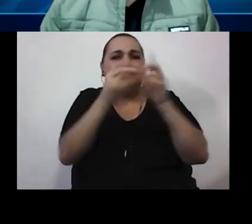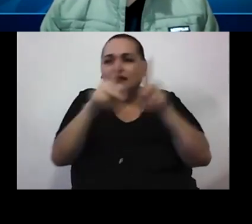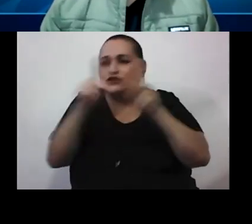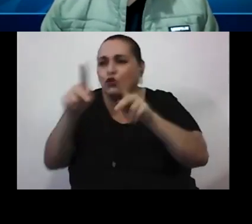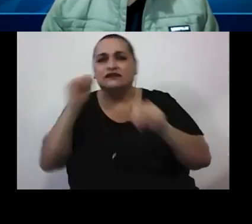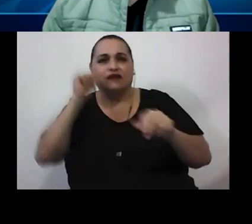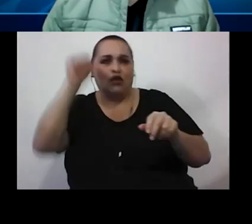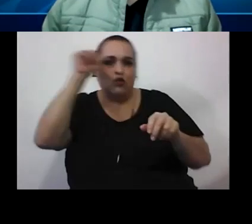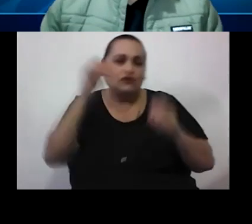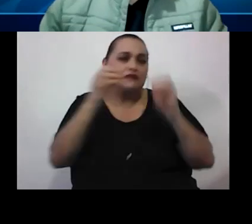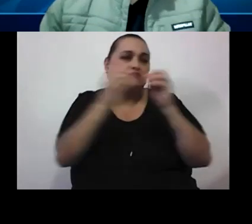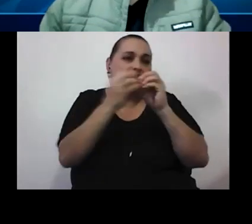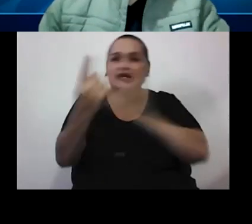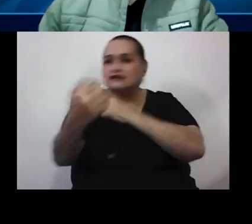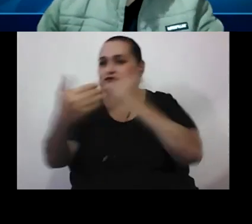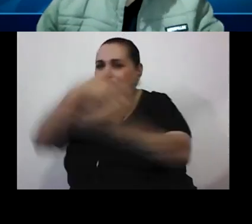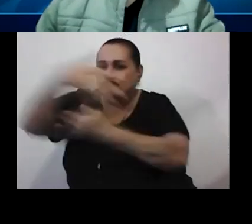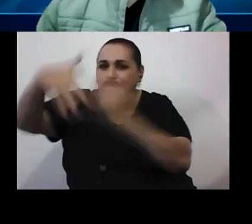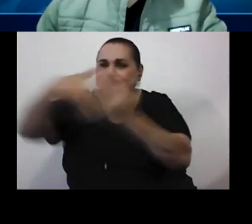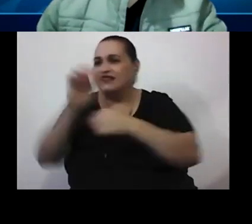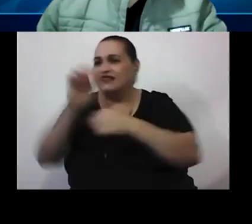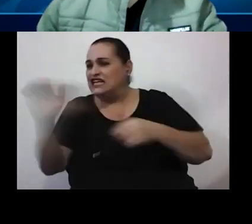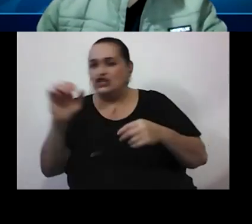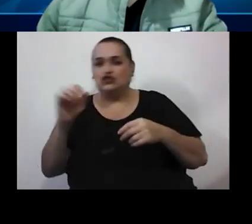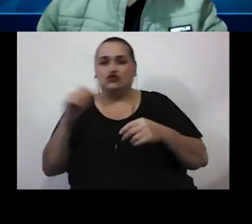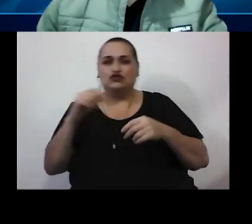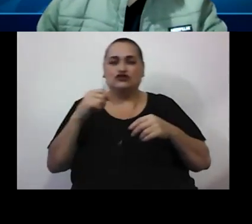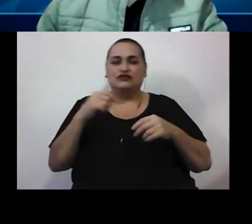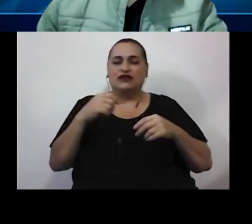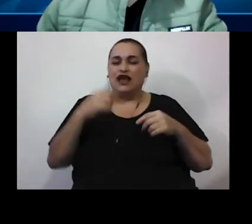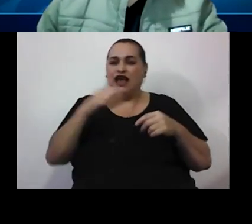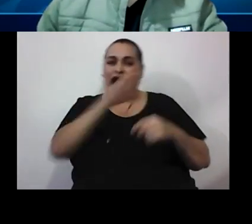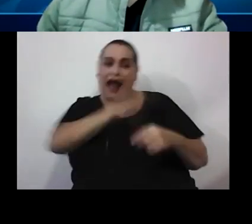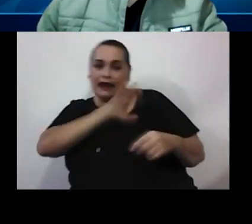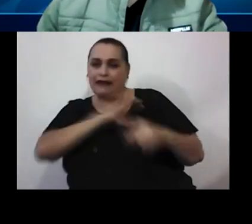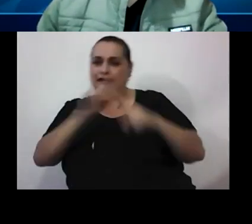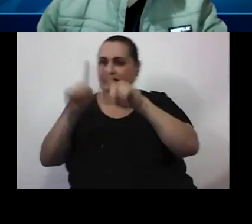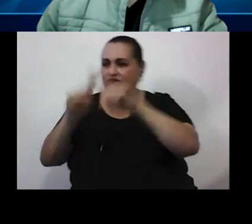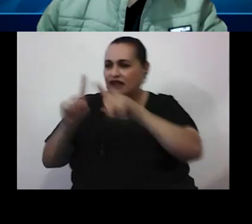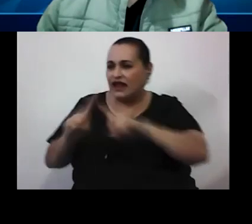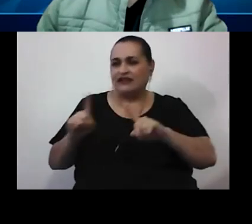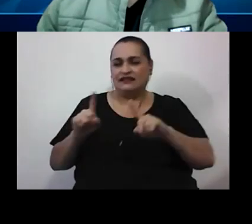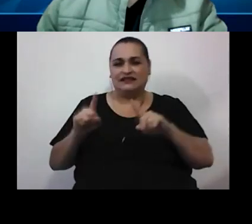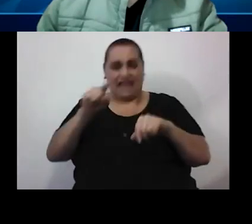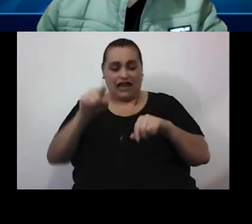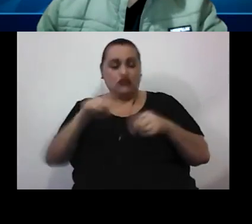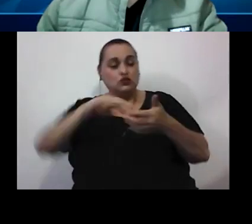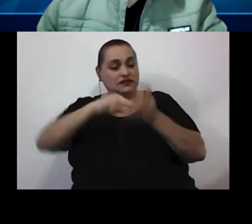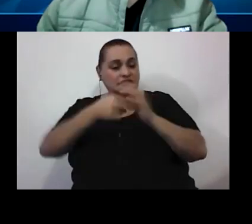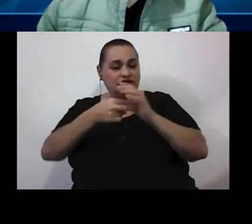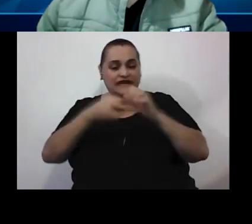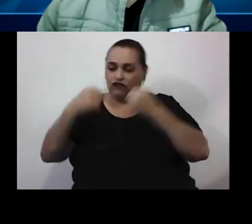con más niños, con temperamentos diferentes. Y eso nos representa un desafío enorme.